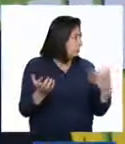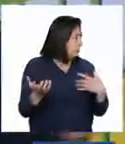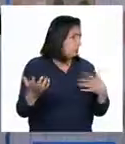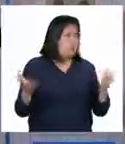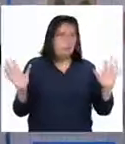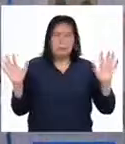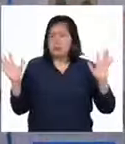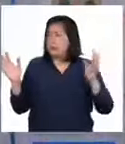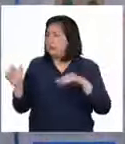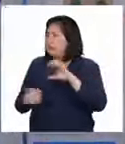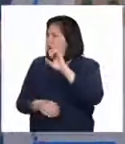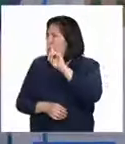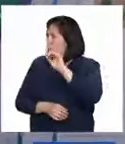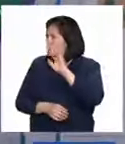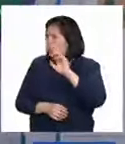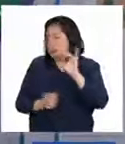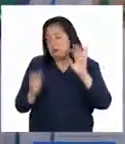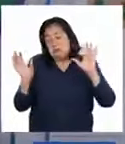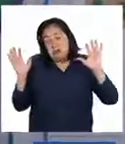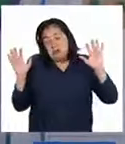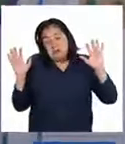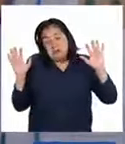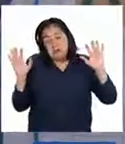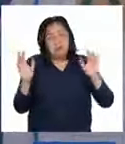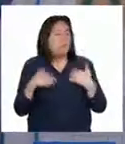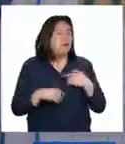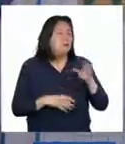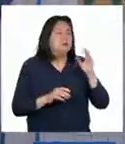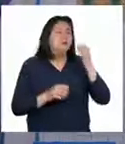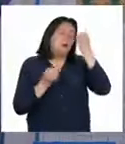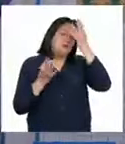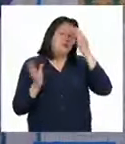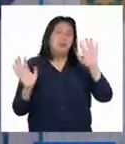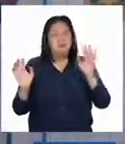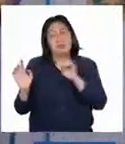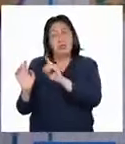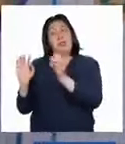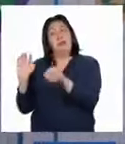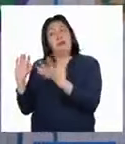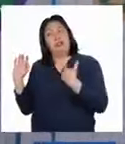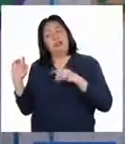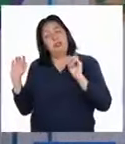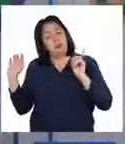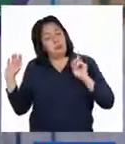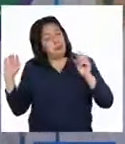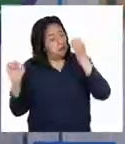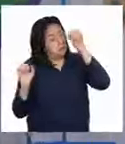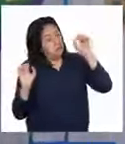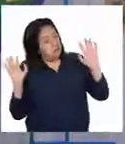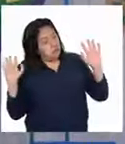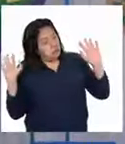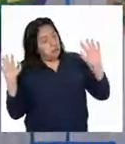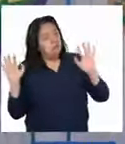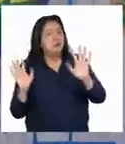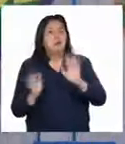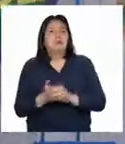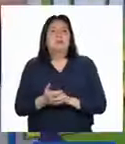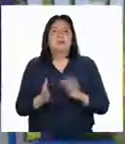aparecer algo llamado Saturno y bueno, vamos a hacerle caso, para que no digan de que yo no hice caso.